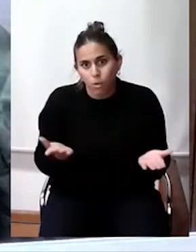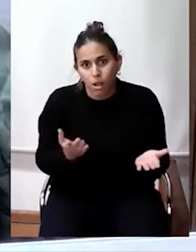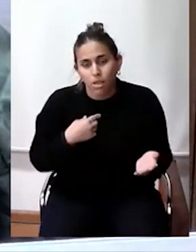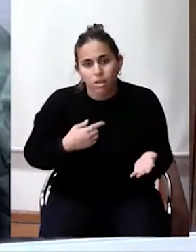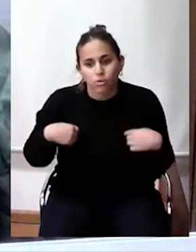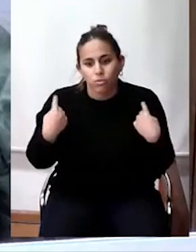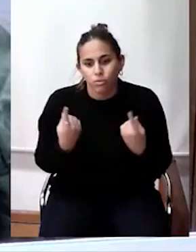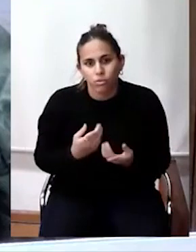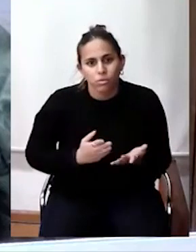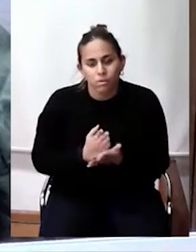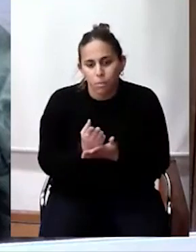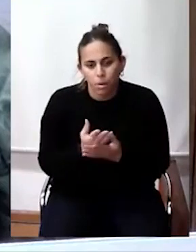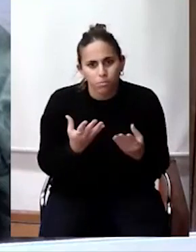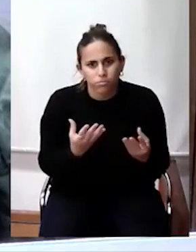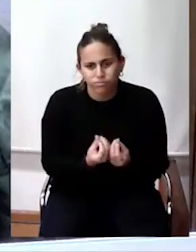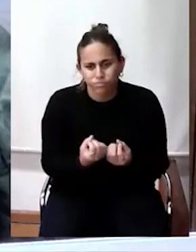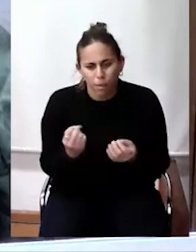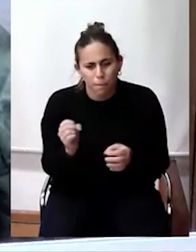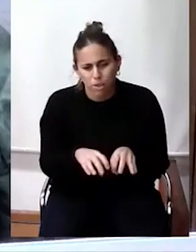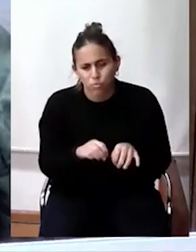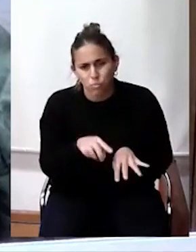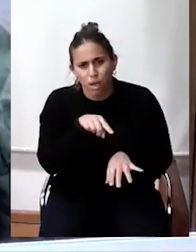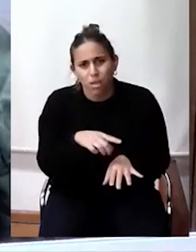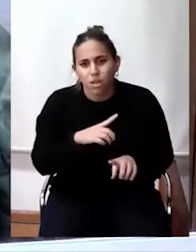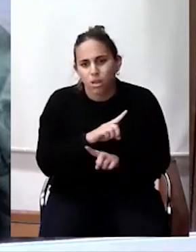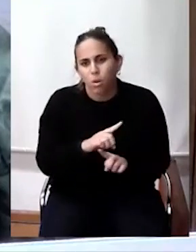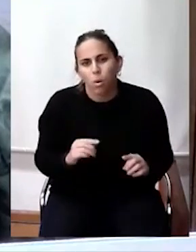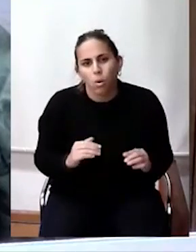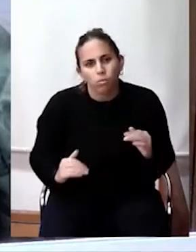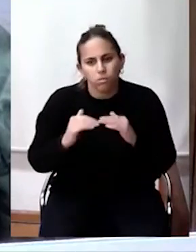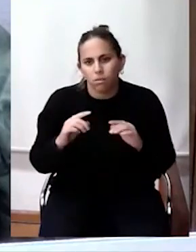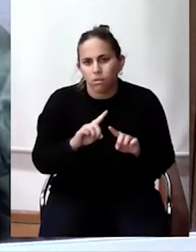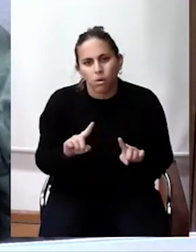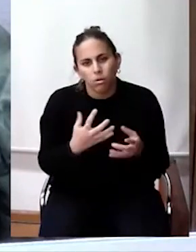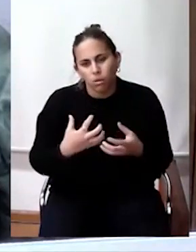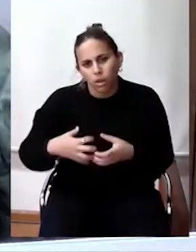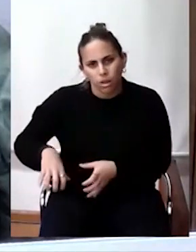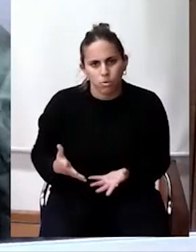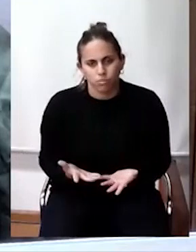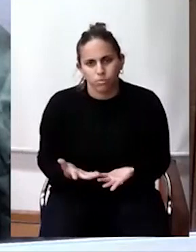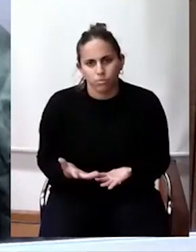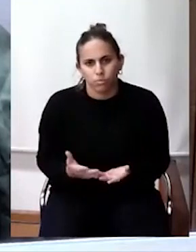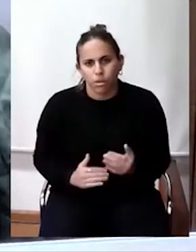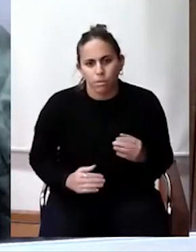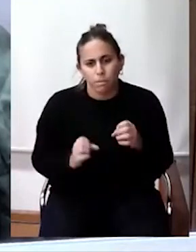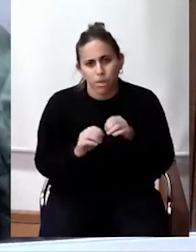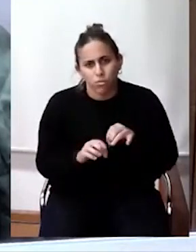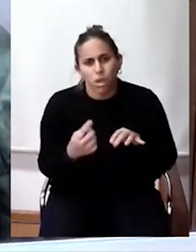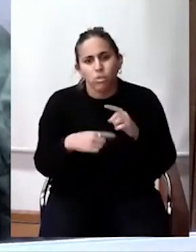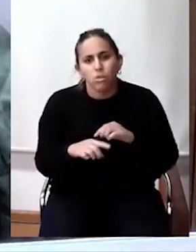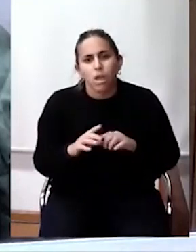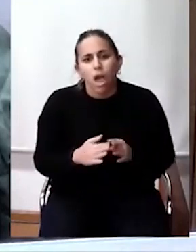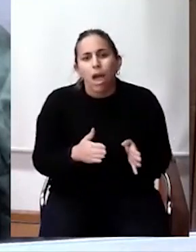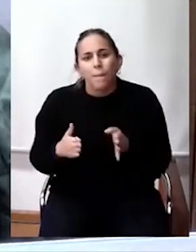vivir entre los basurales y no es justo no es justo para los que no queremos vivir en esas condiciones y en otro orden de cosas